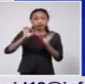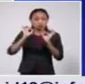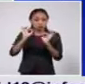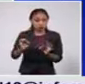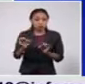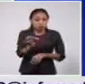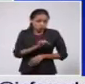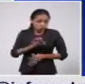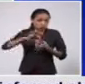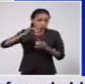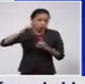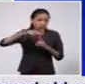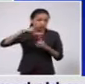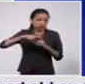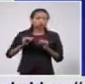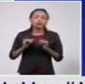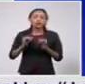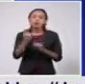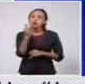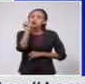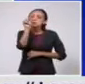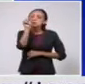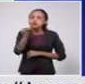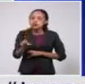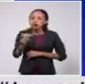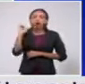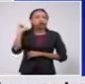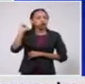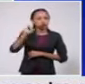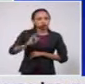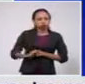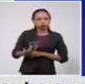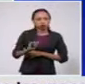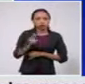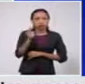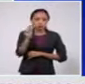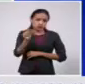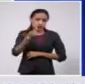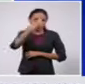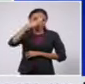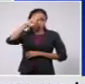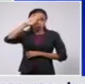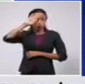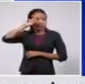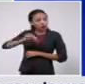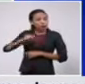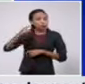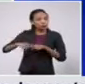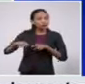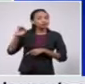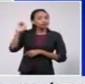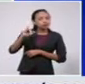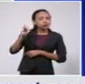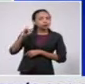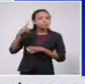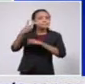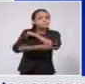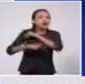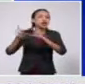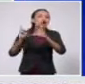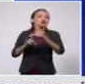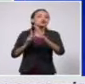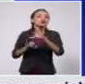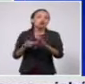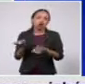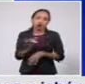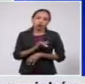se diagnostica un caso importado, un viajero cubano procedente de Rusia también.